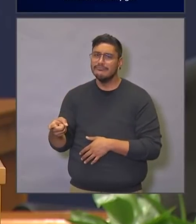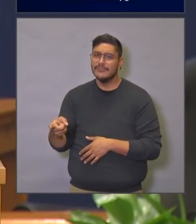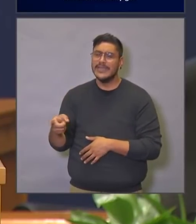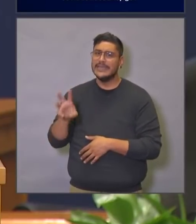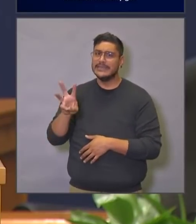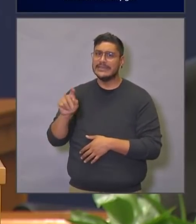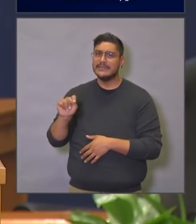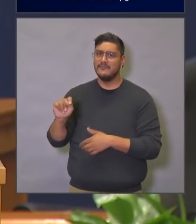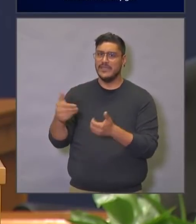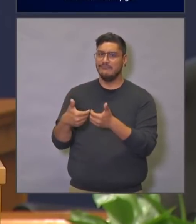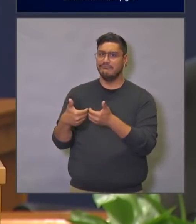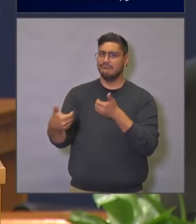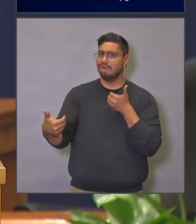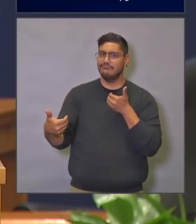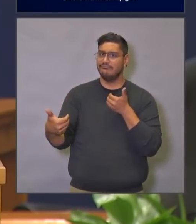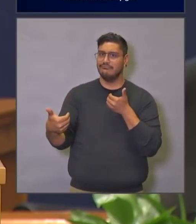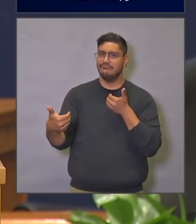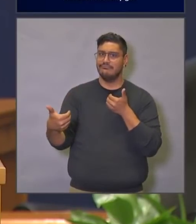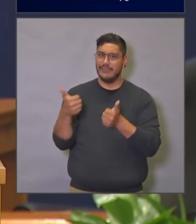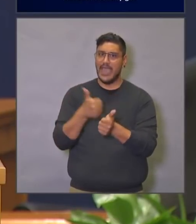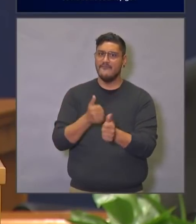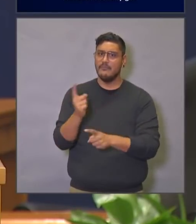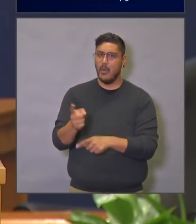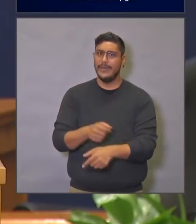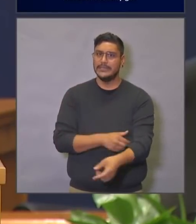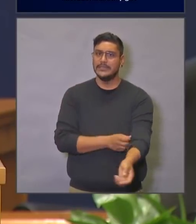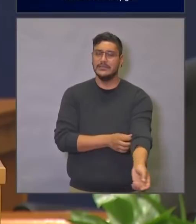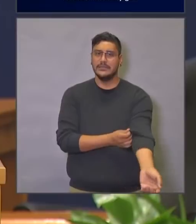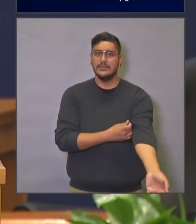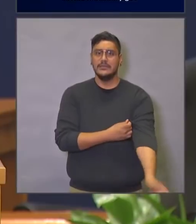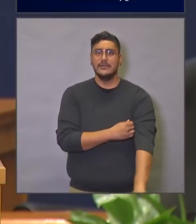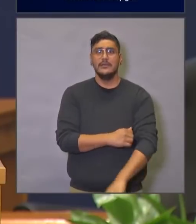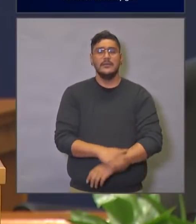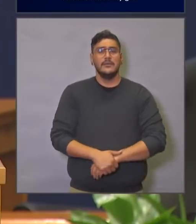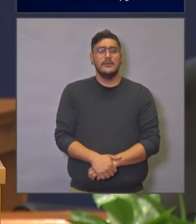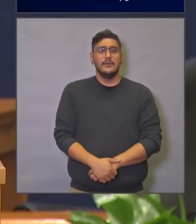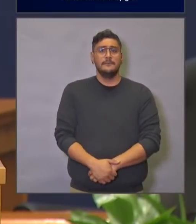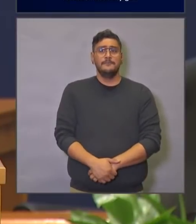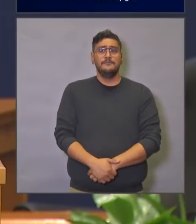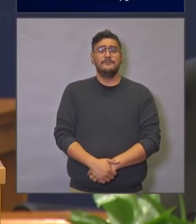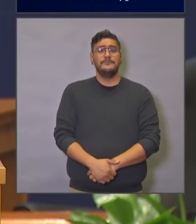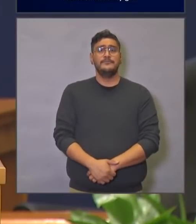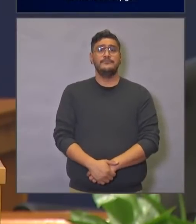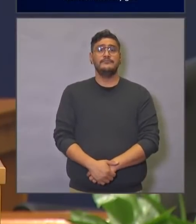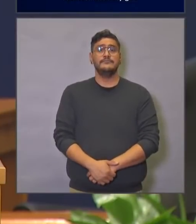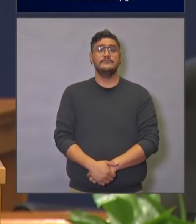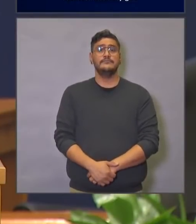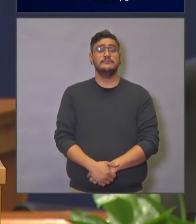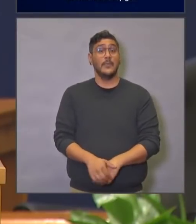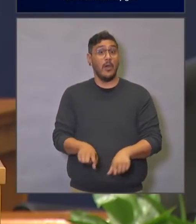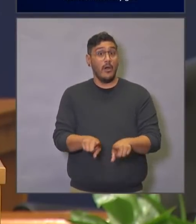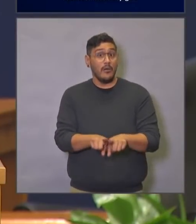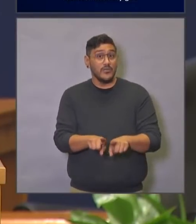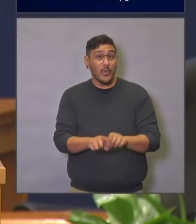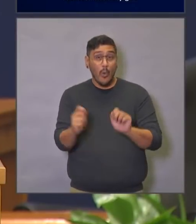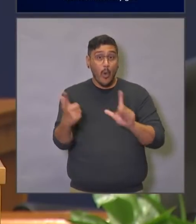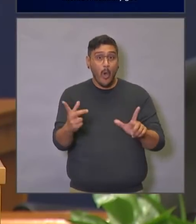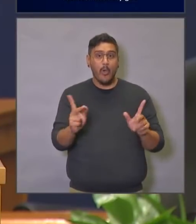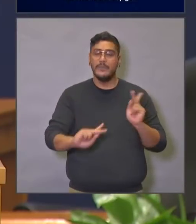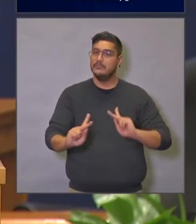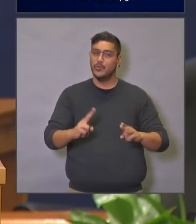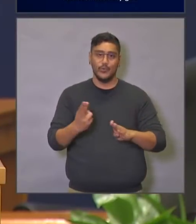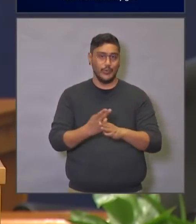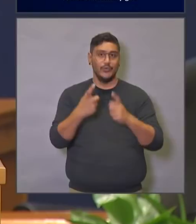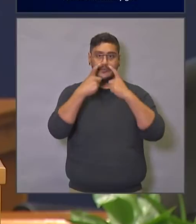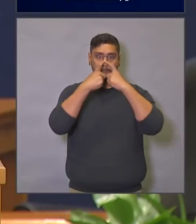entre sí en todo momento. También debemos asegurarnos de que todos estén usando su cubierta de tela para la